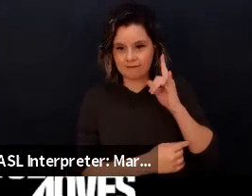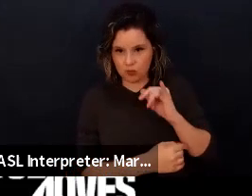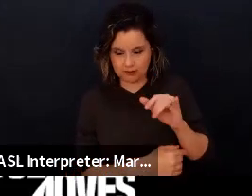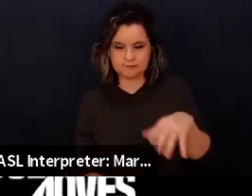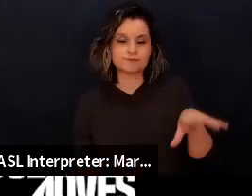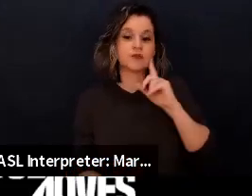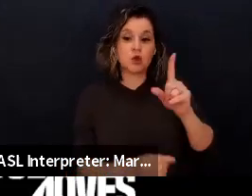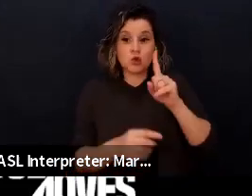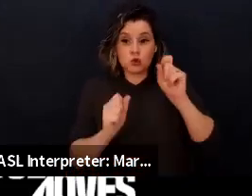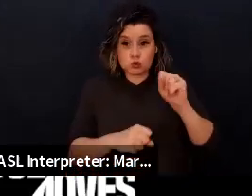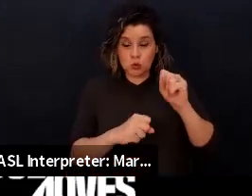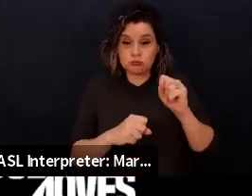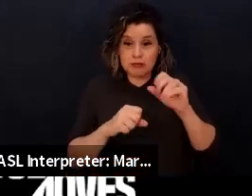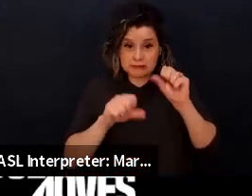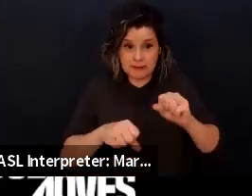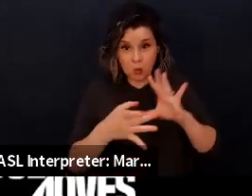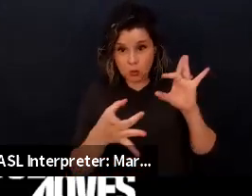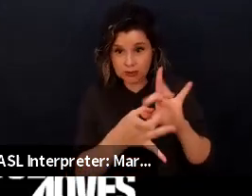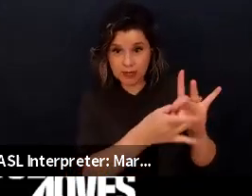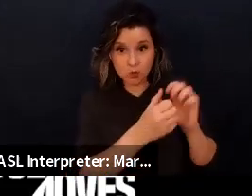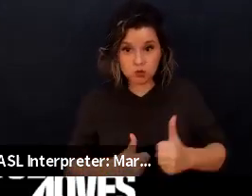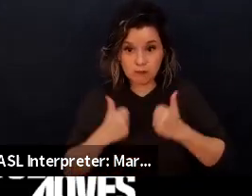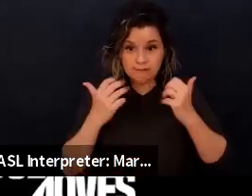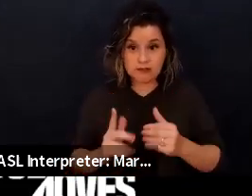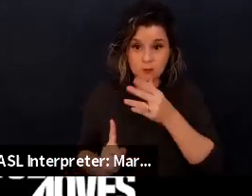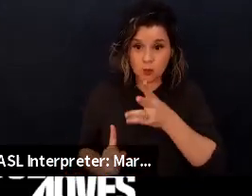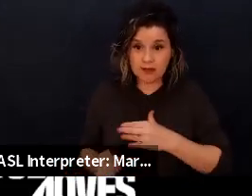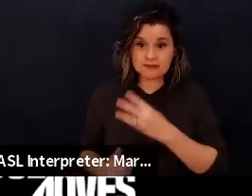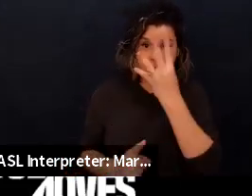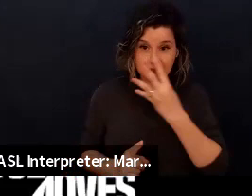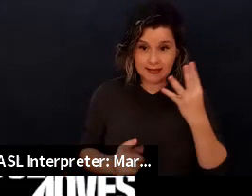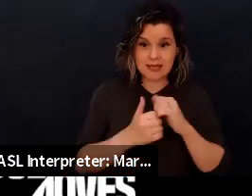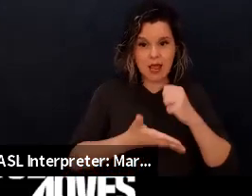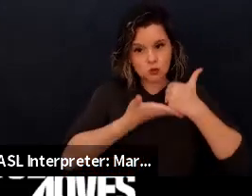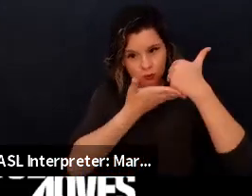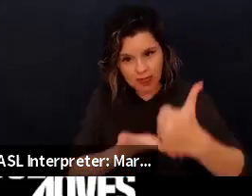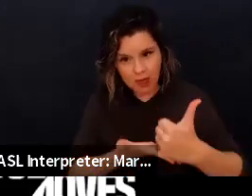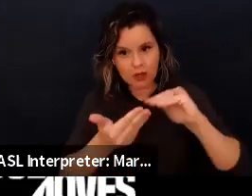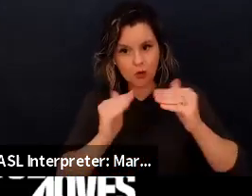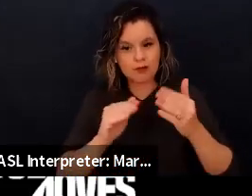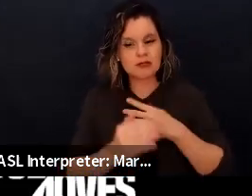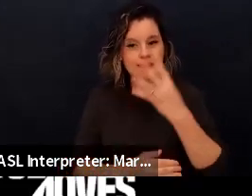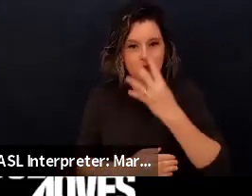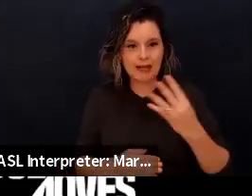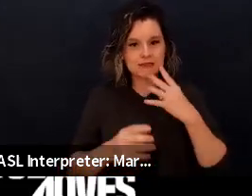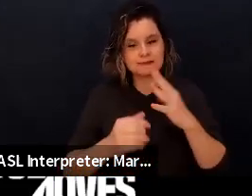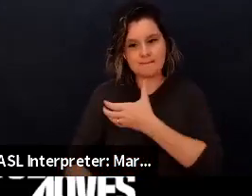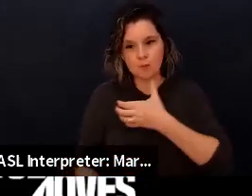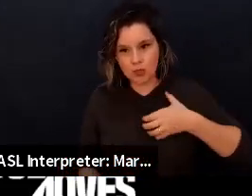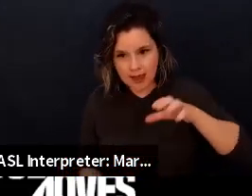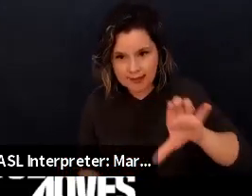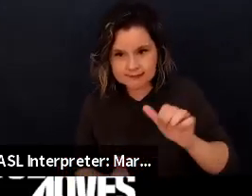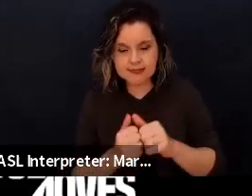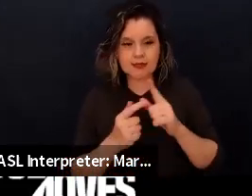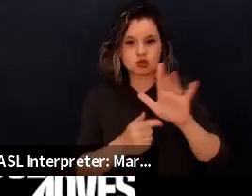Su capacidad para conectar con los sobrevivientes y mujeres inmigrantes ha ayudado a la comunidad inmigrante a empoderarse, exigir